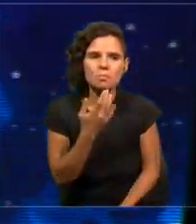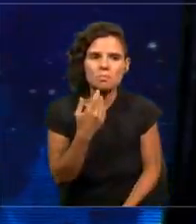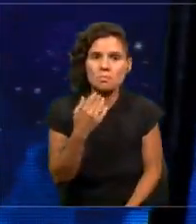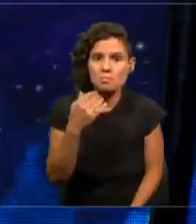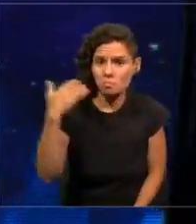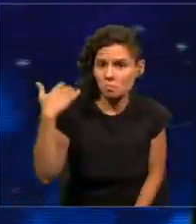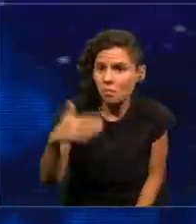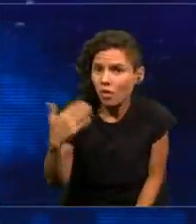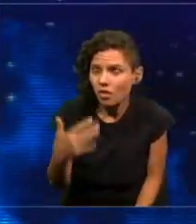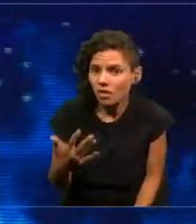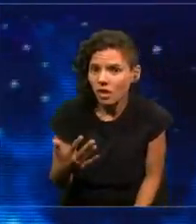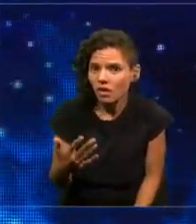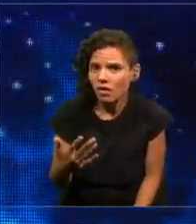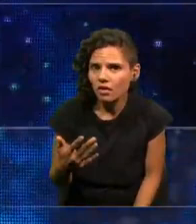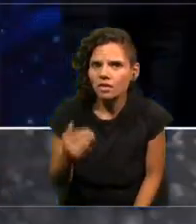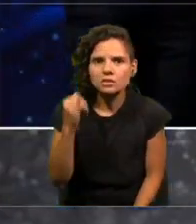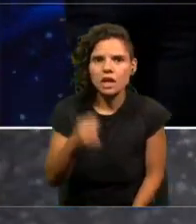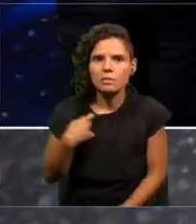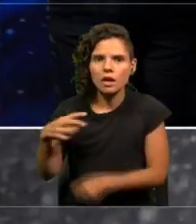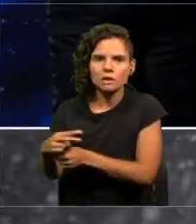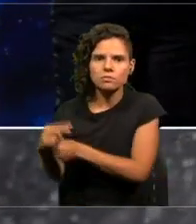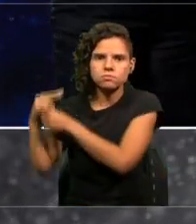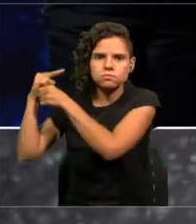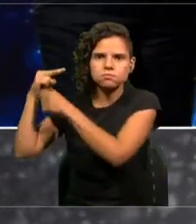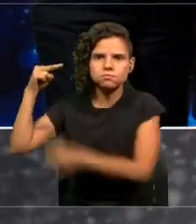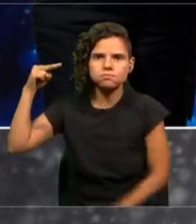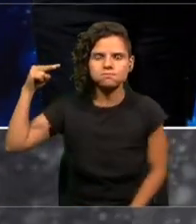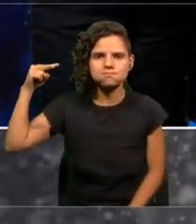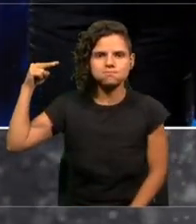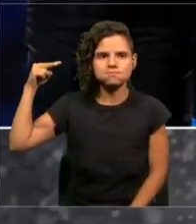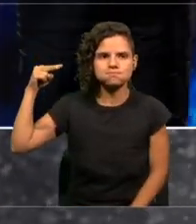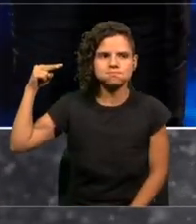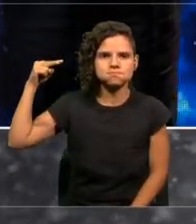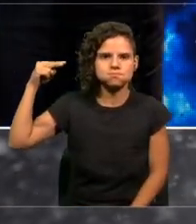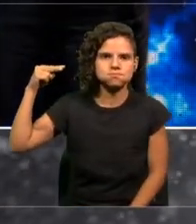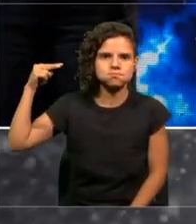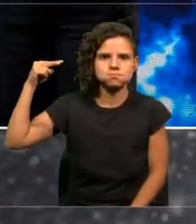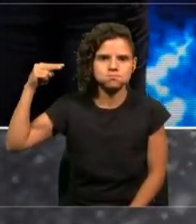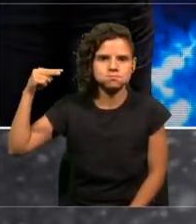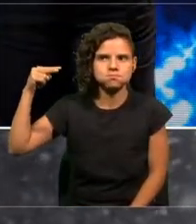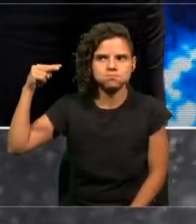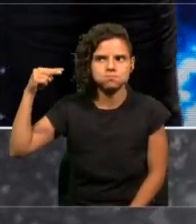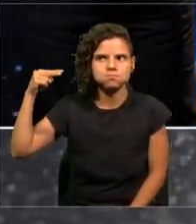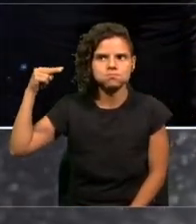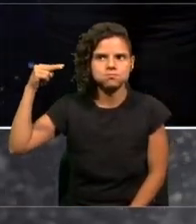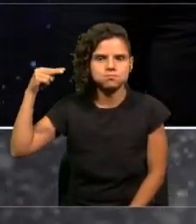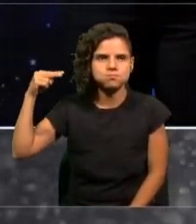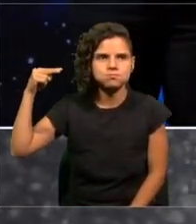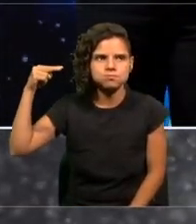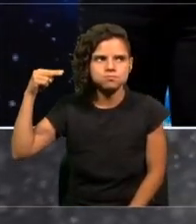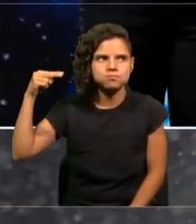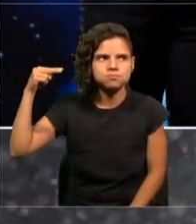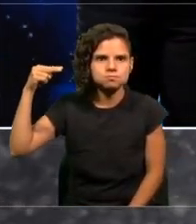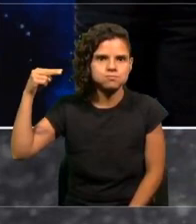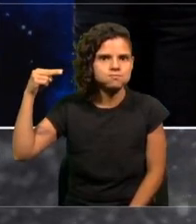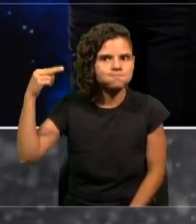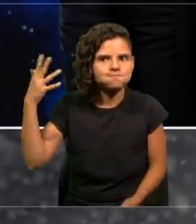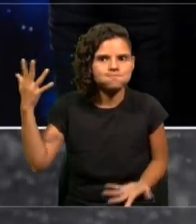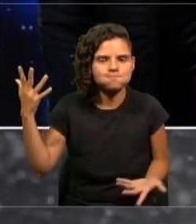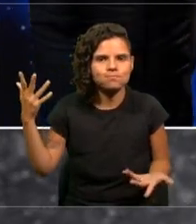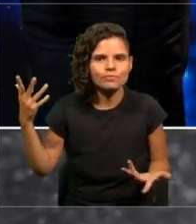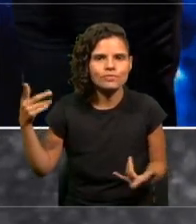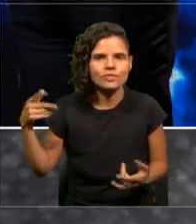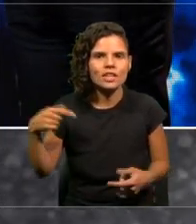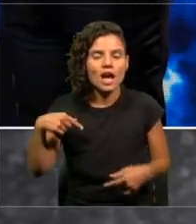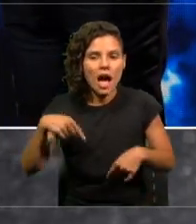nos vigilan tenemos una vigilancia permanente existe una